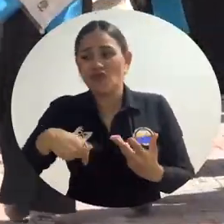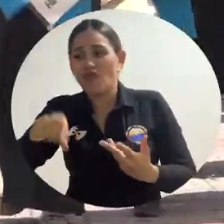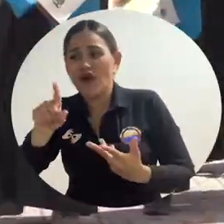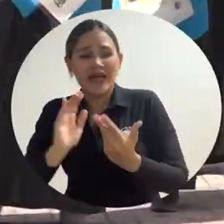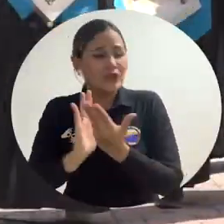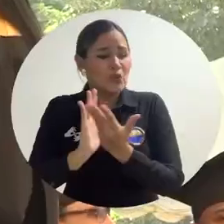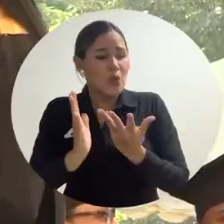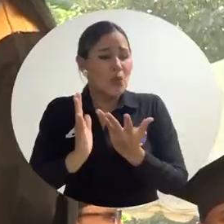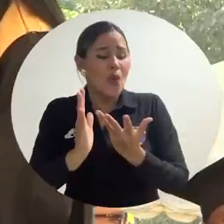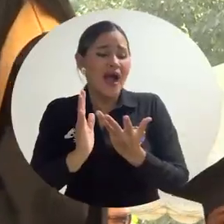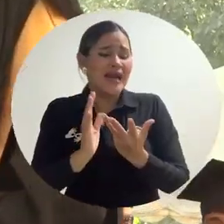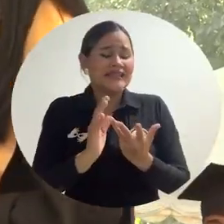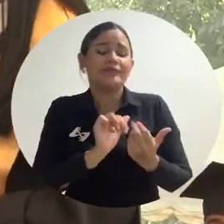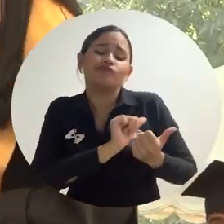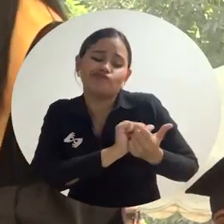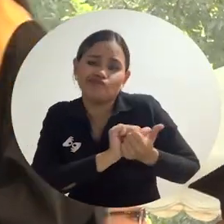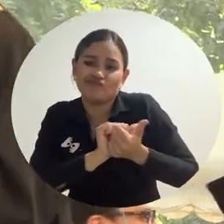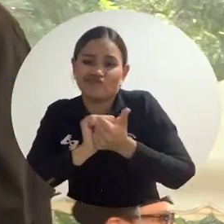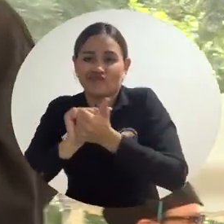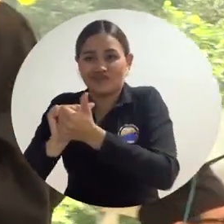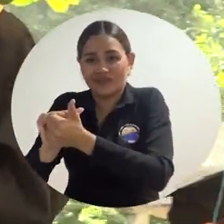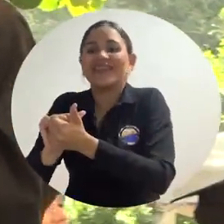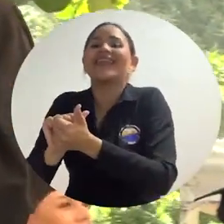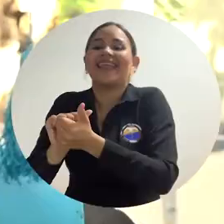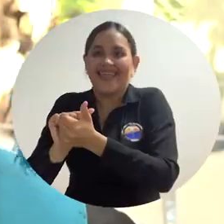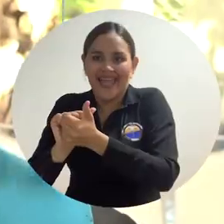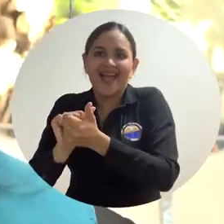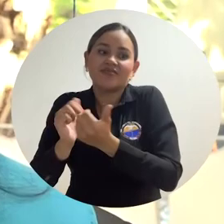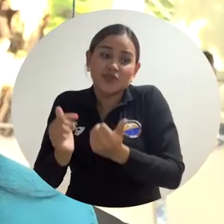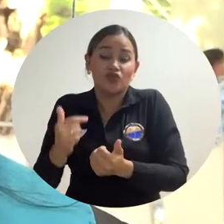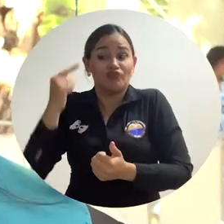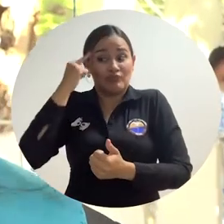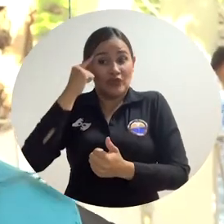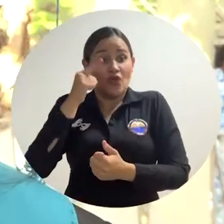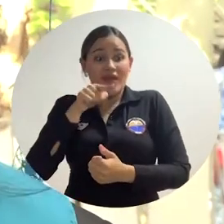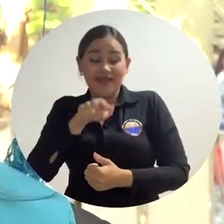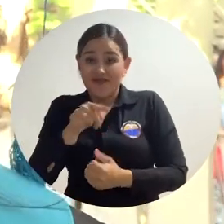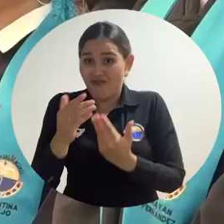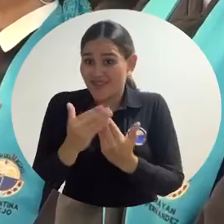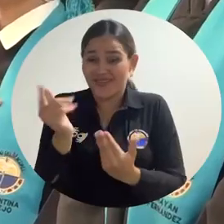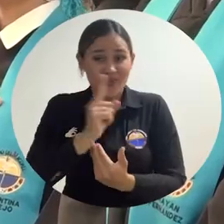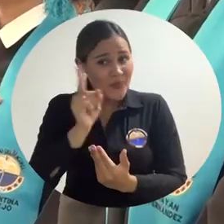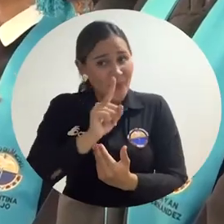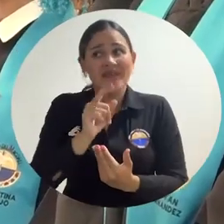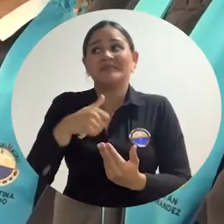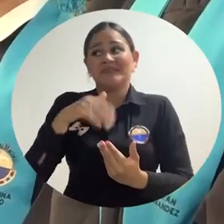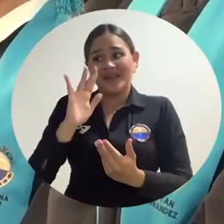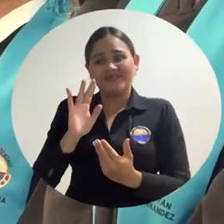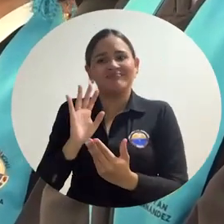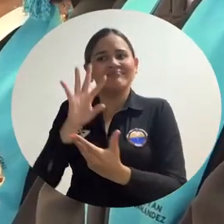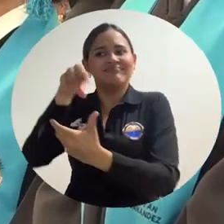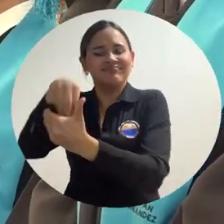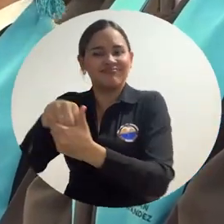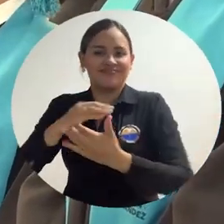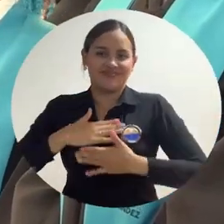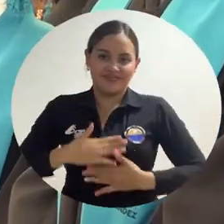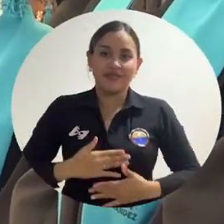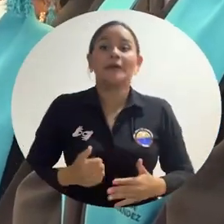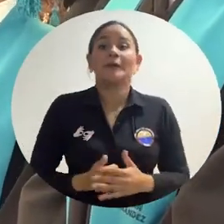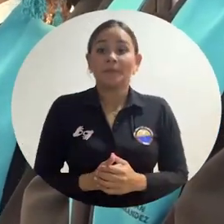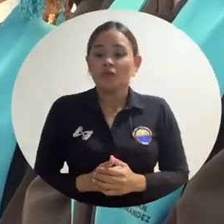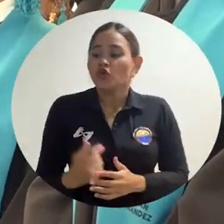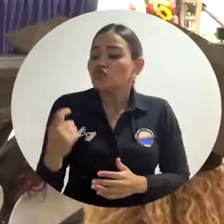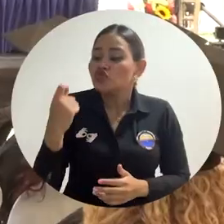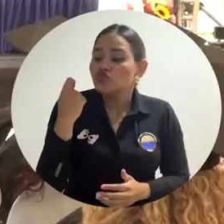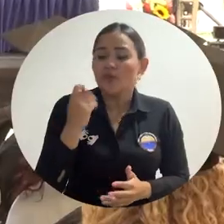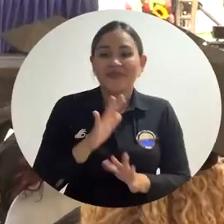casa, venirla a apoyar a ella porque no es fácil ella seguir estudiando con dos niños pequeños. En la reciente ceremonia de graduación de los programas